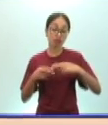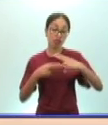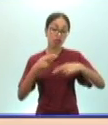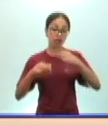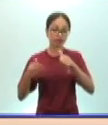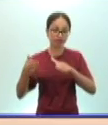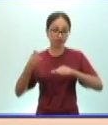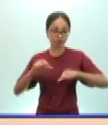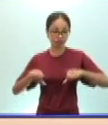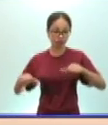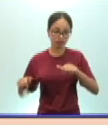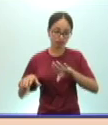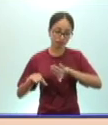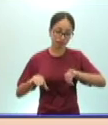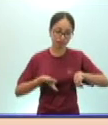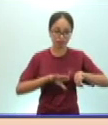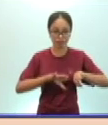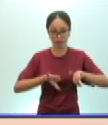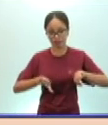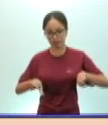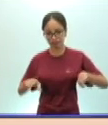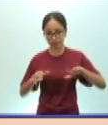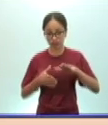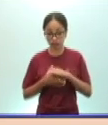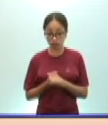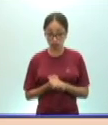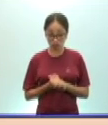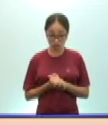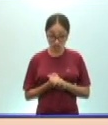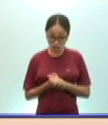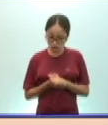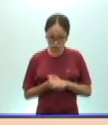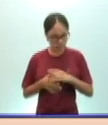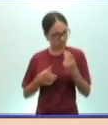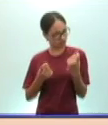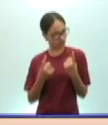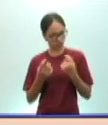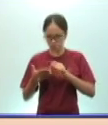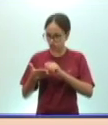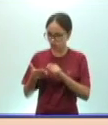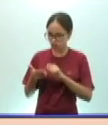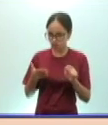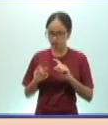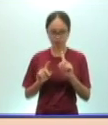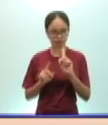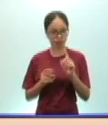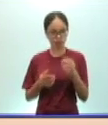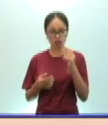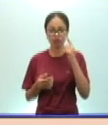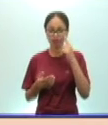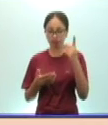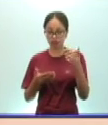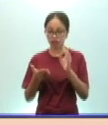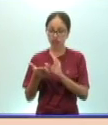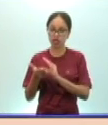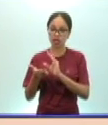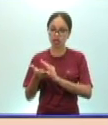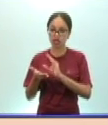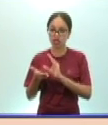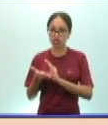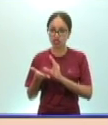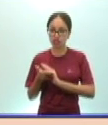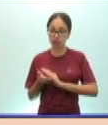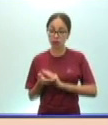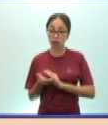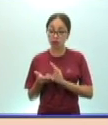el agitador. Esta relación de útiles no es necesario que lo copien, aparece en su libro de texto en la página 104, la descripción de estos,